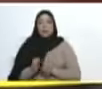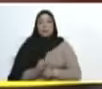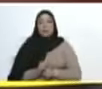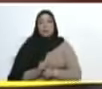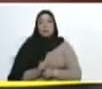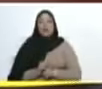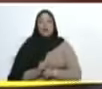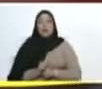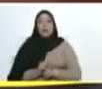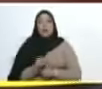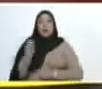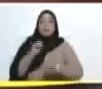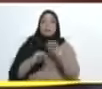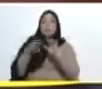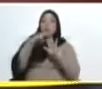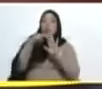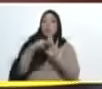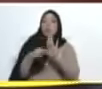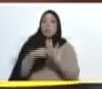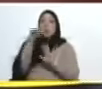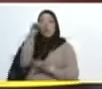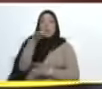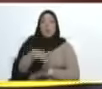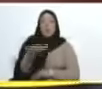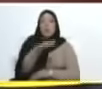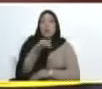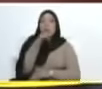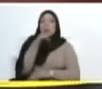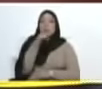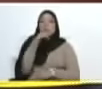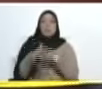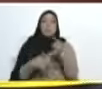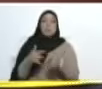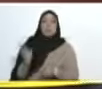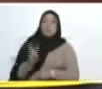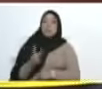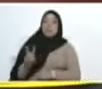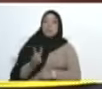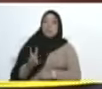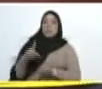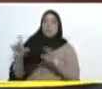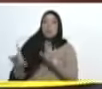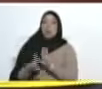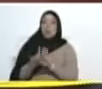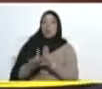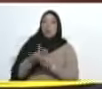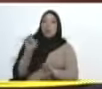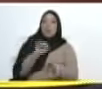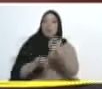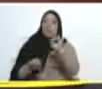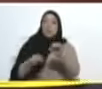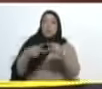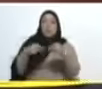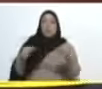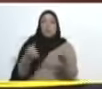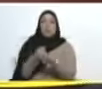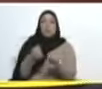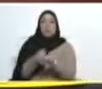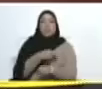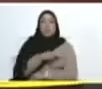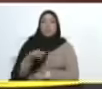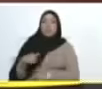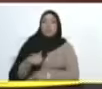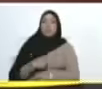proviene directamente del mandato del pueblo de Venezuela. Es una ley para la defensa de un territorio que es